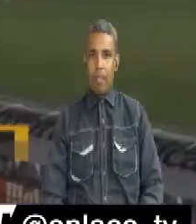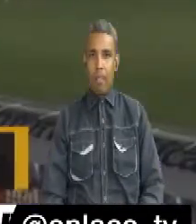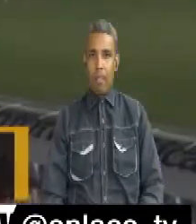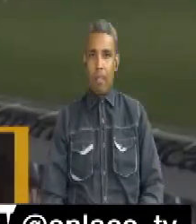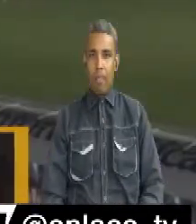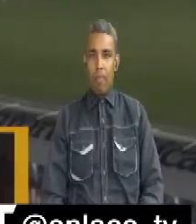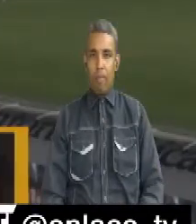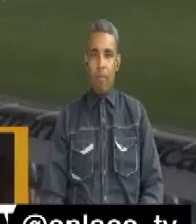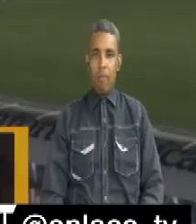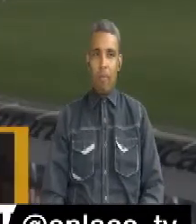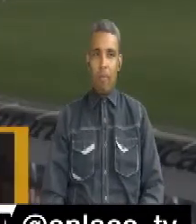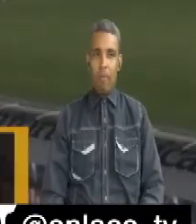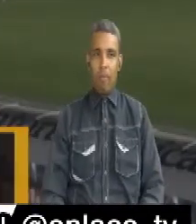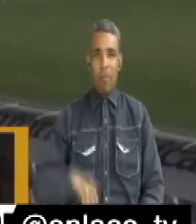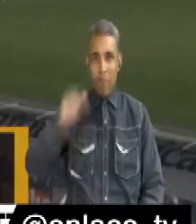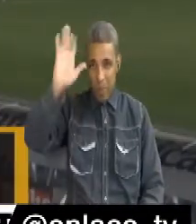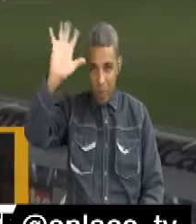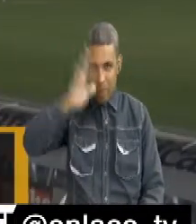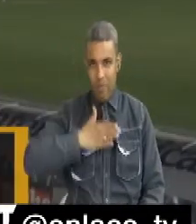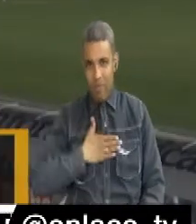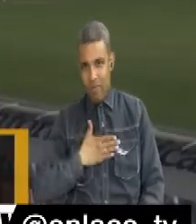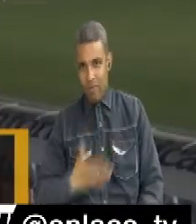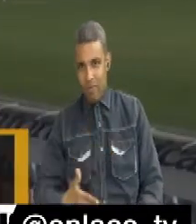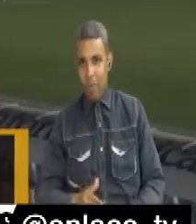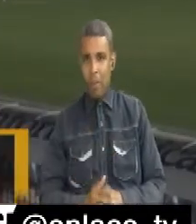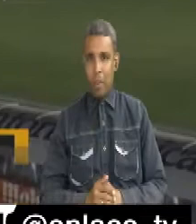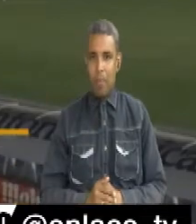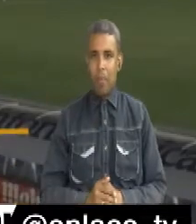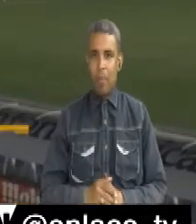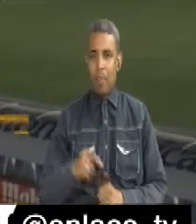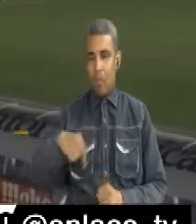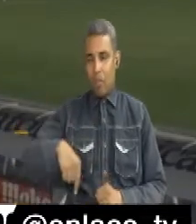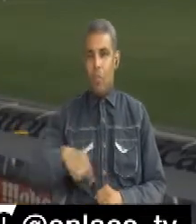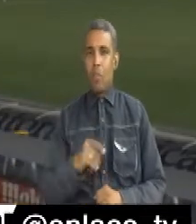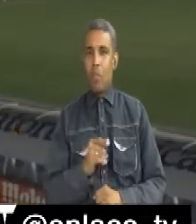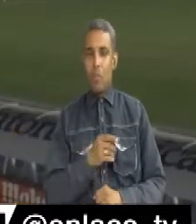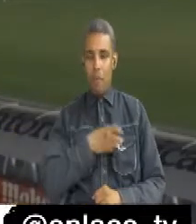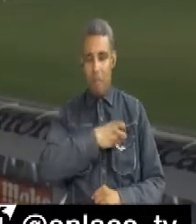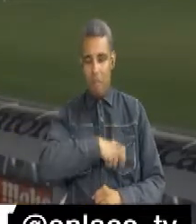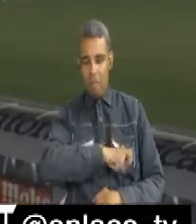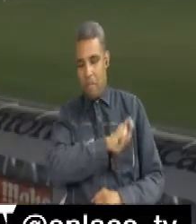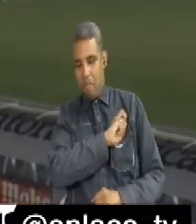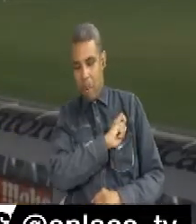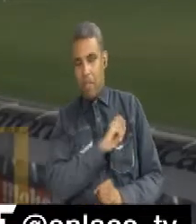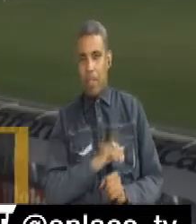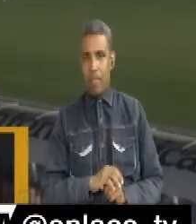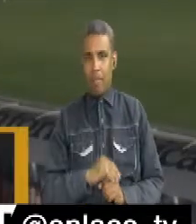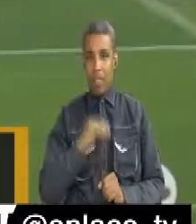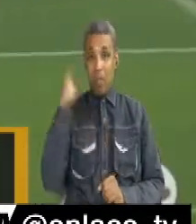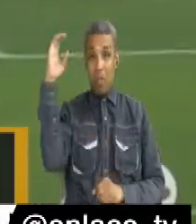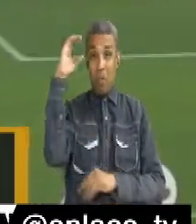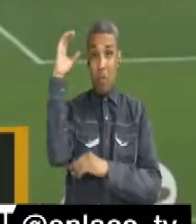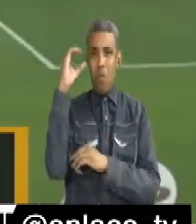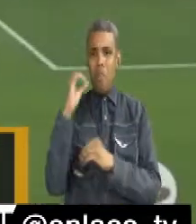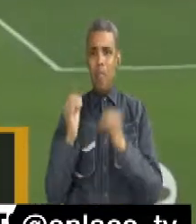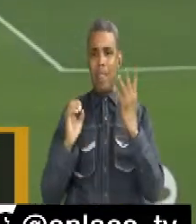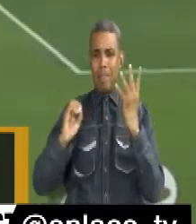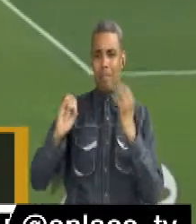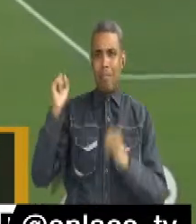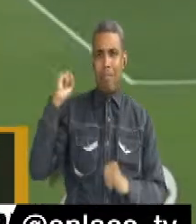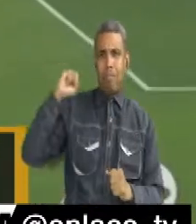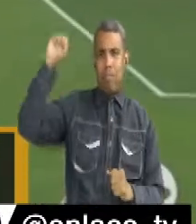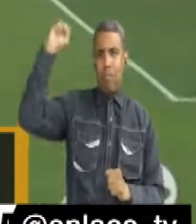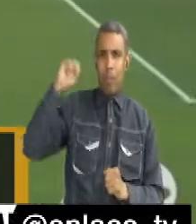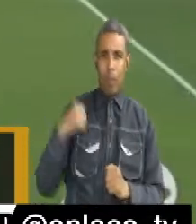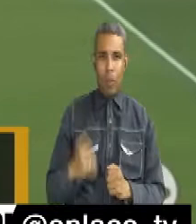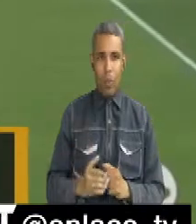Amigos de Enlace Noticias, hola, ¿qué tal? Saludo cordial desde el estadio Alfonso Pérez, donde nuestra selección Colombia ha vencido hoy 4-0, contundente ese